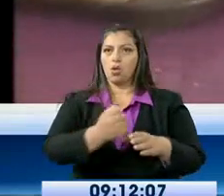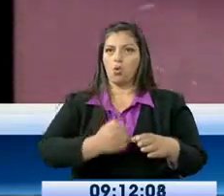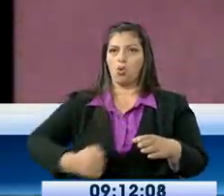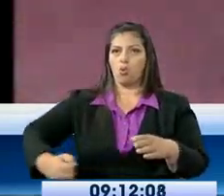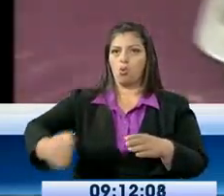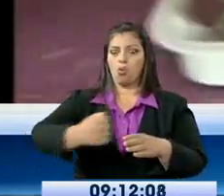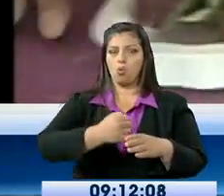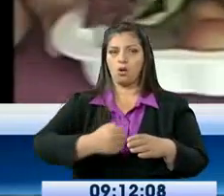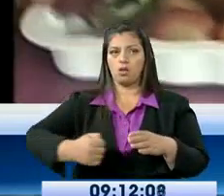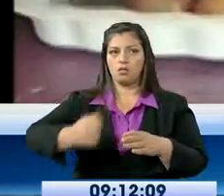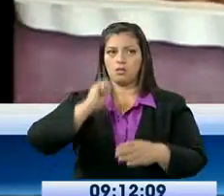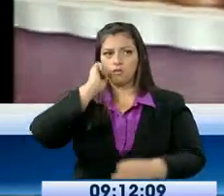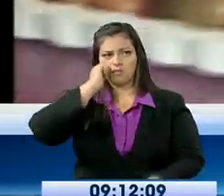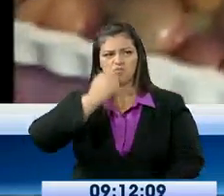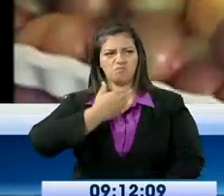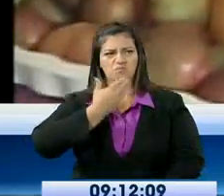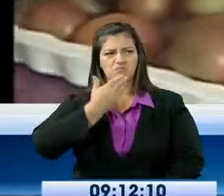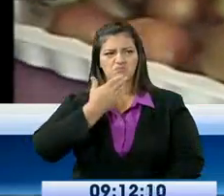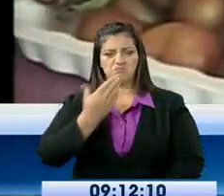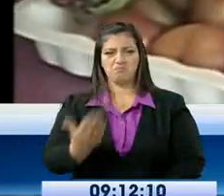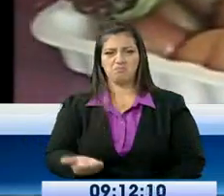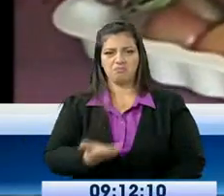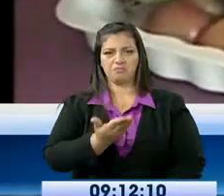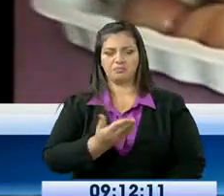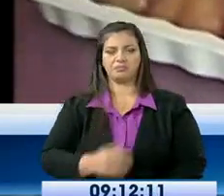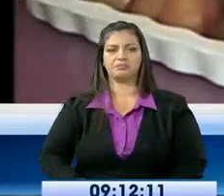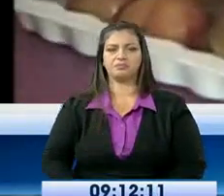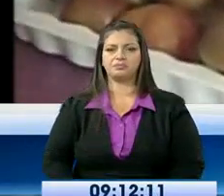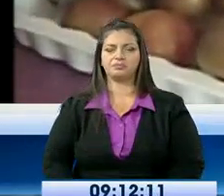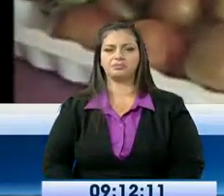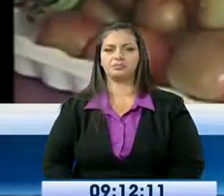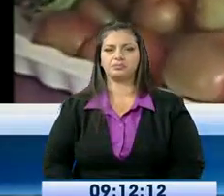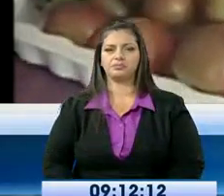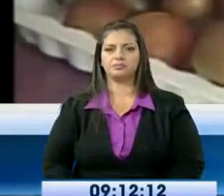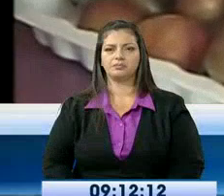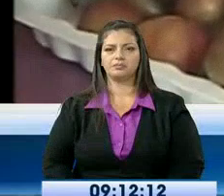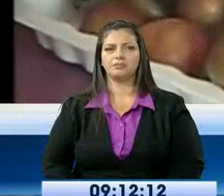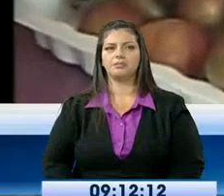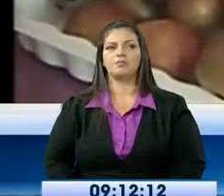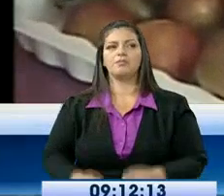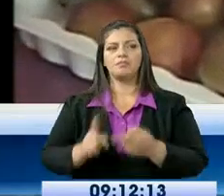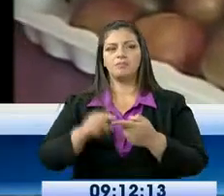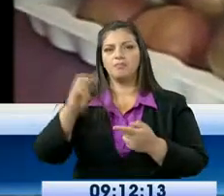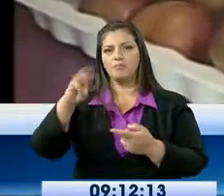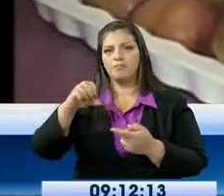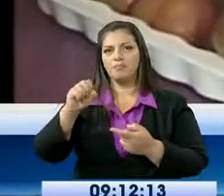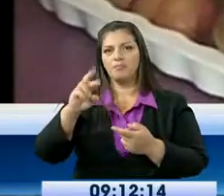la guaguita. Miren, por ejemplo, el